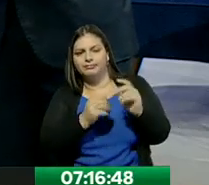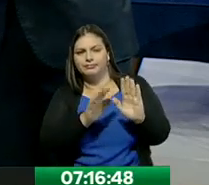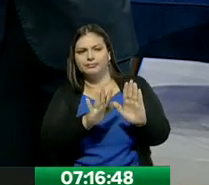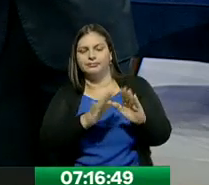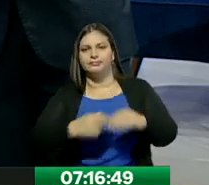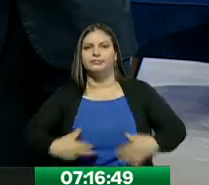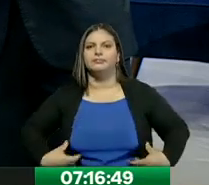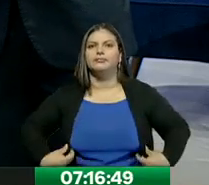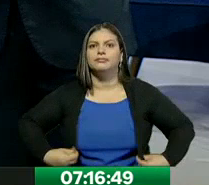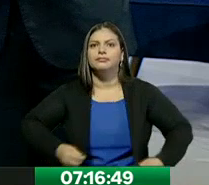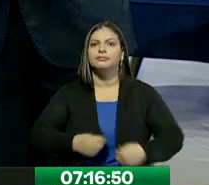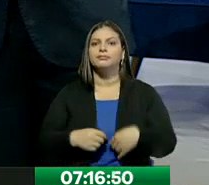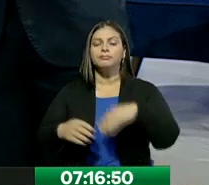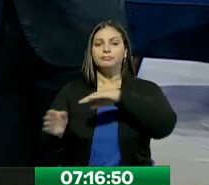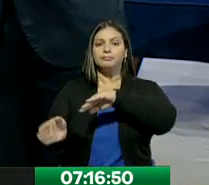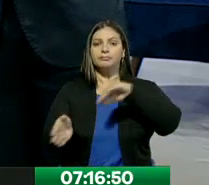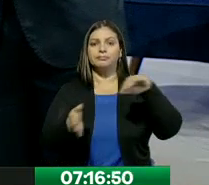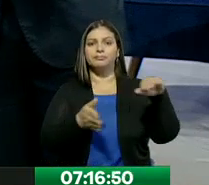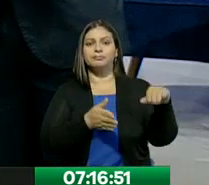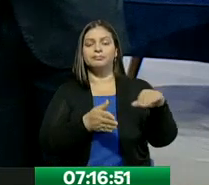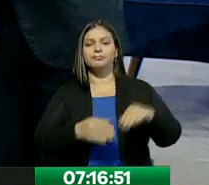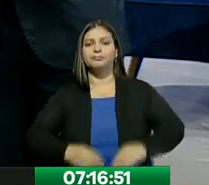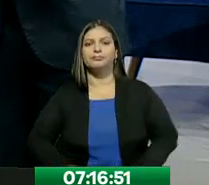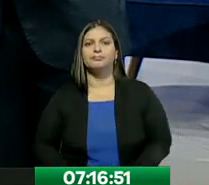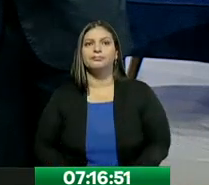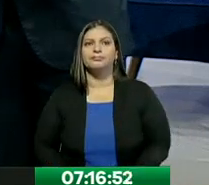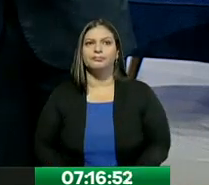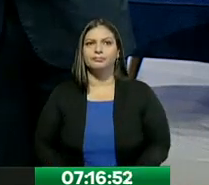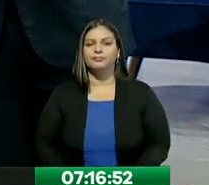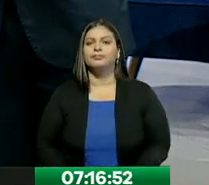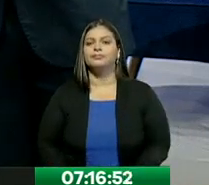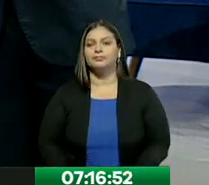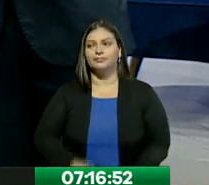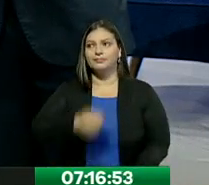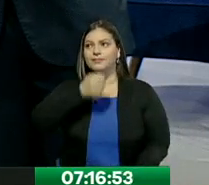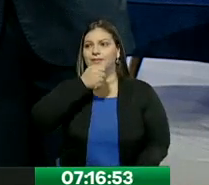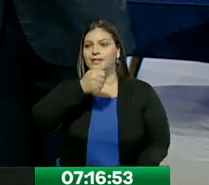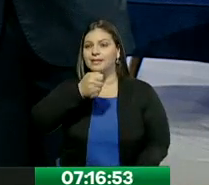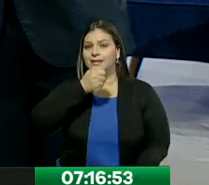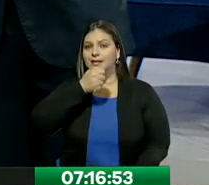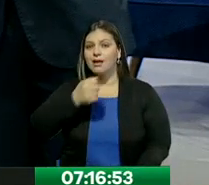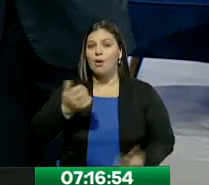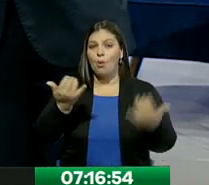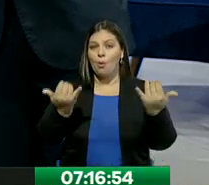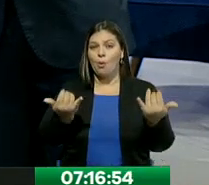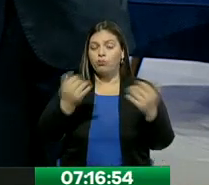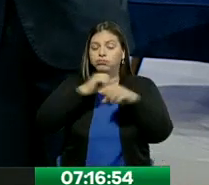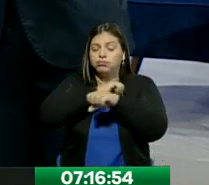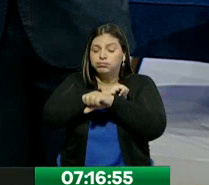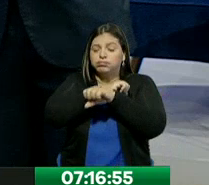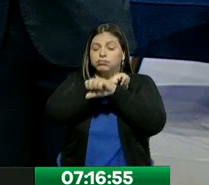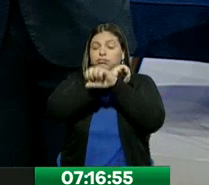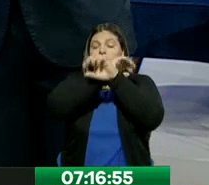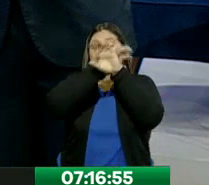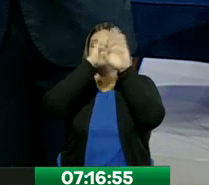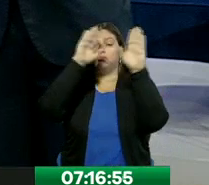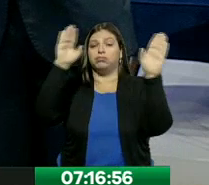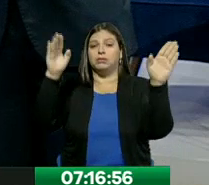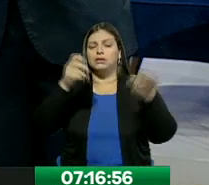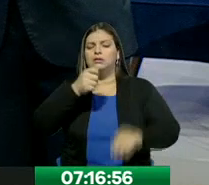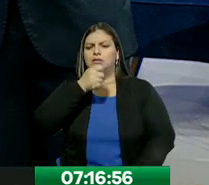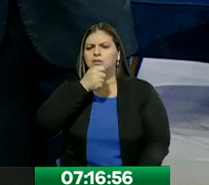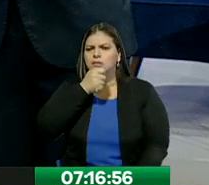rápidamente cambiamos de tema, señoras y señores, porque nuestro equipo periodístico de la madrugada sorprendió a varias